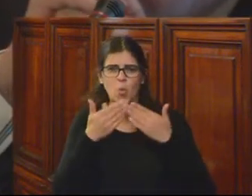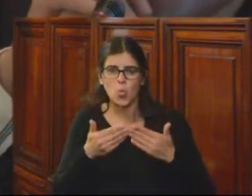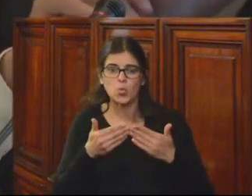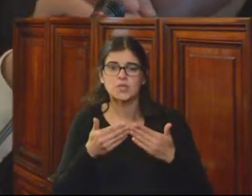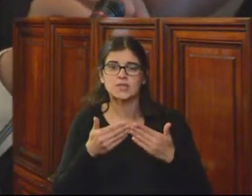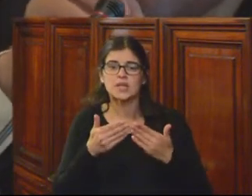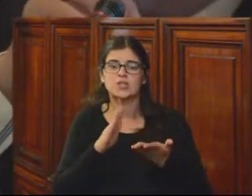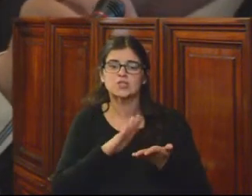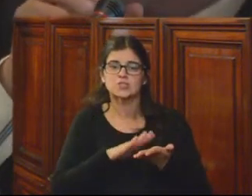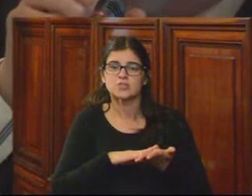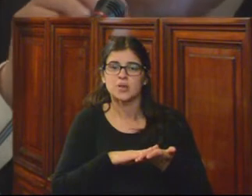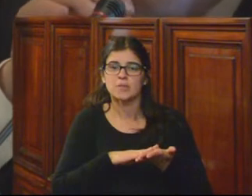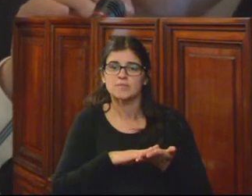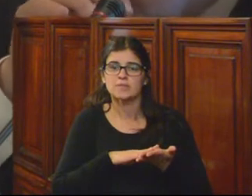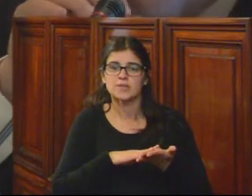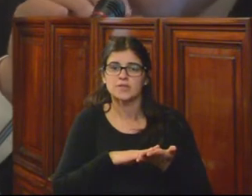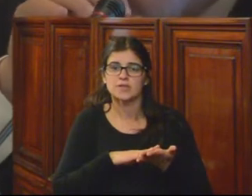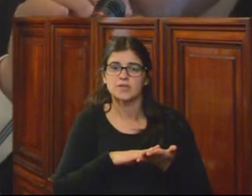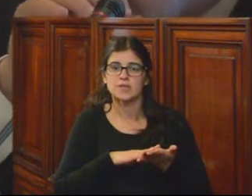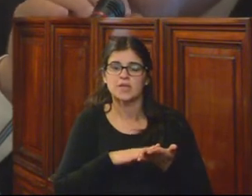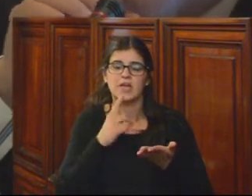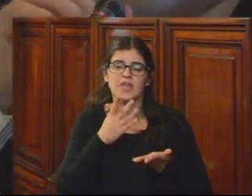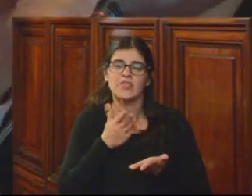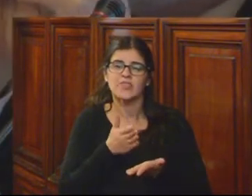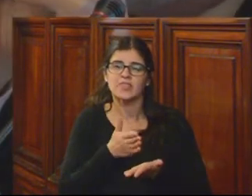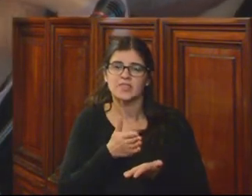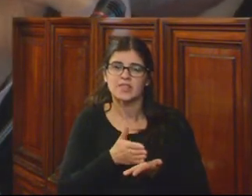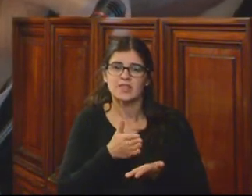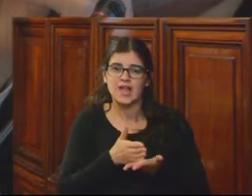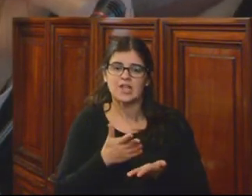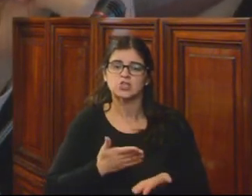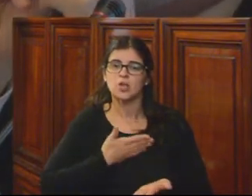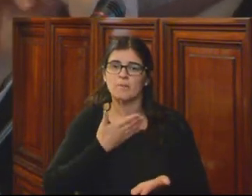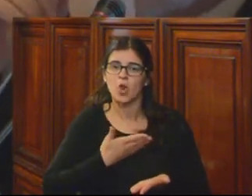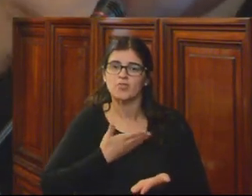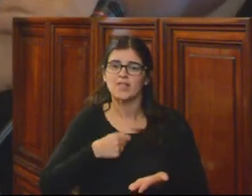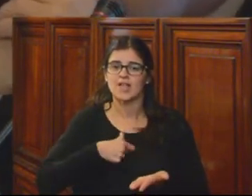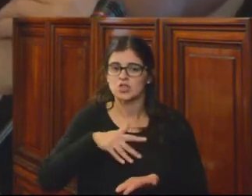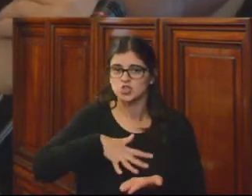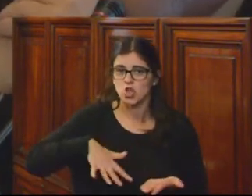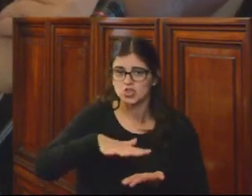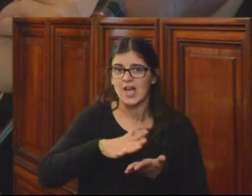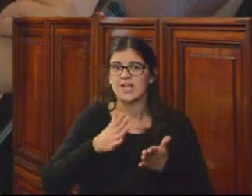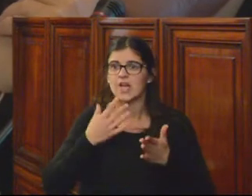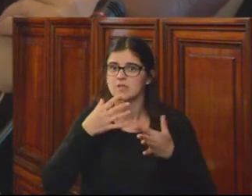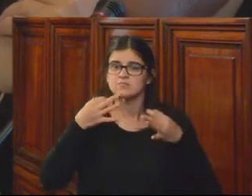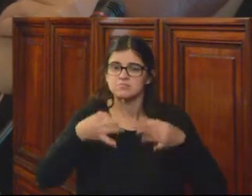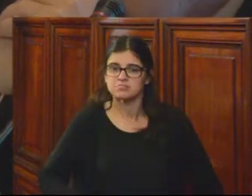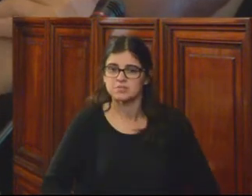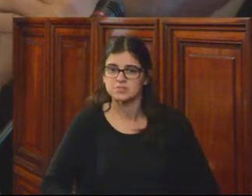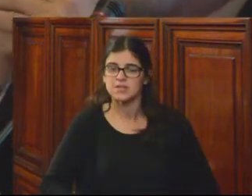lo relativo al derecho a la protesta social, que se afirma de